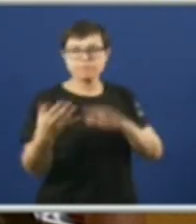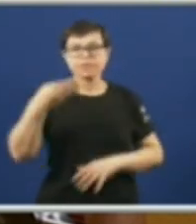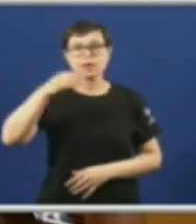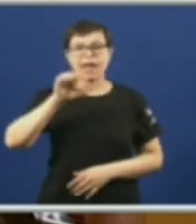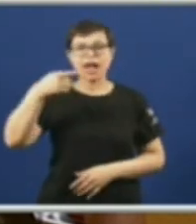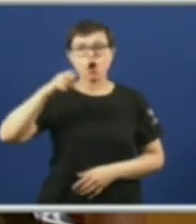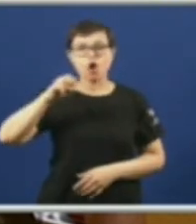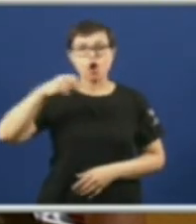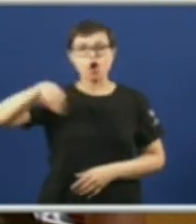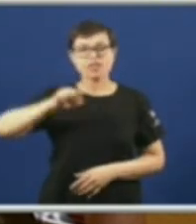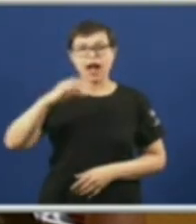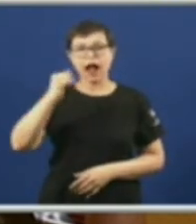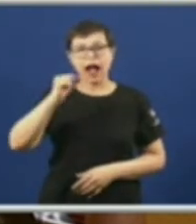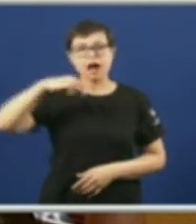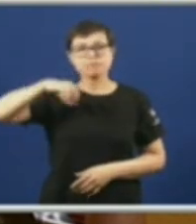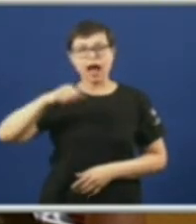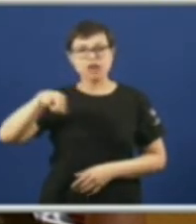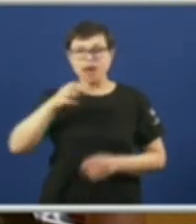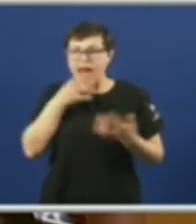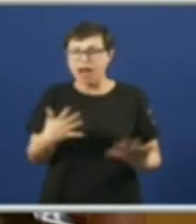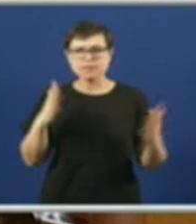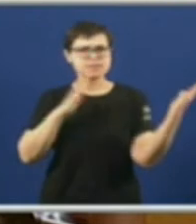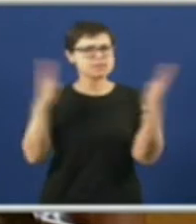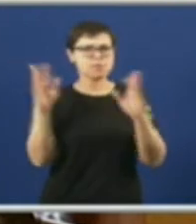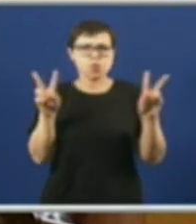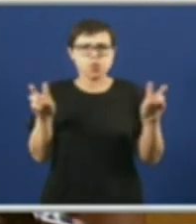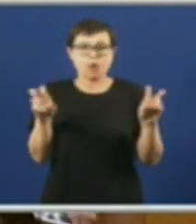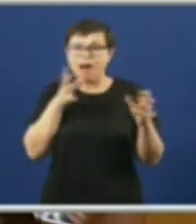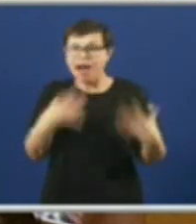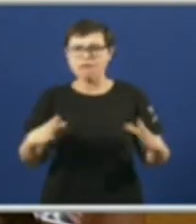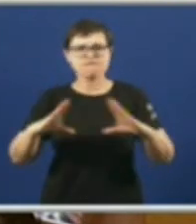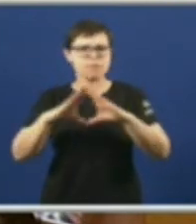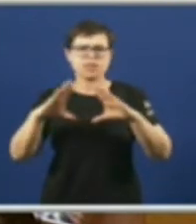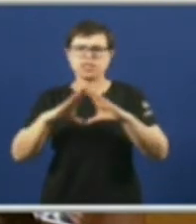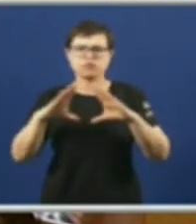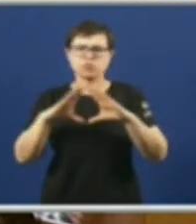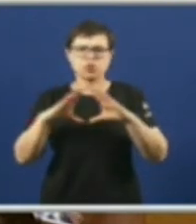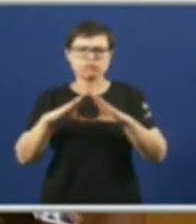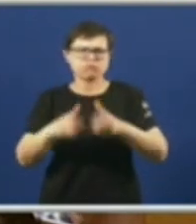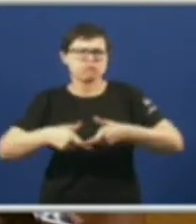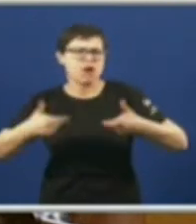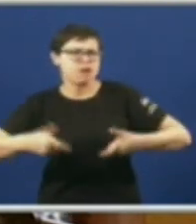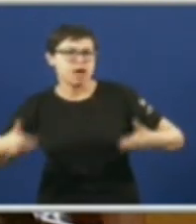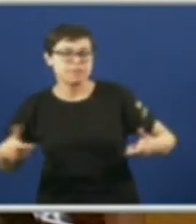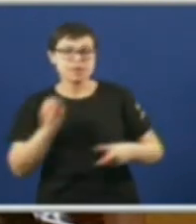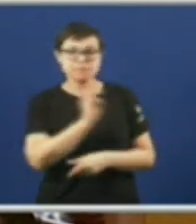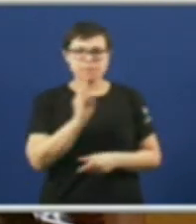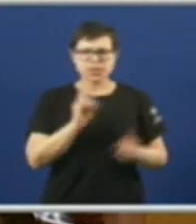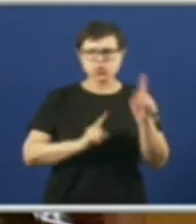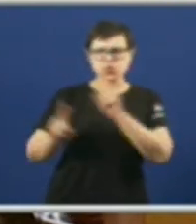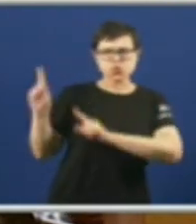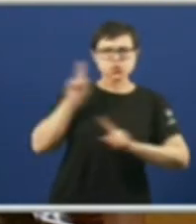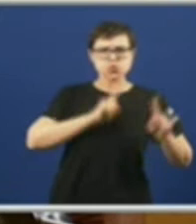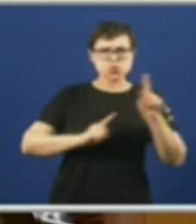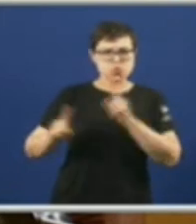Camaño, estamos nun tempo novo, nun tempo de feminismo. E creo que iso é o que realmente lle preocupa ao Partido Popular.